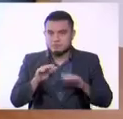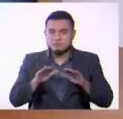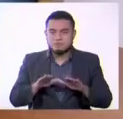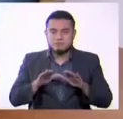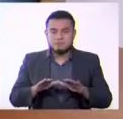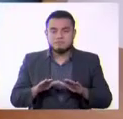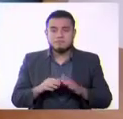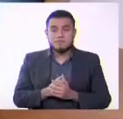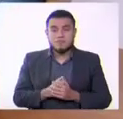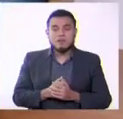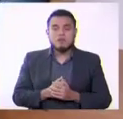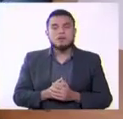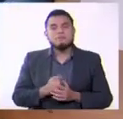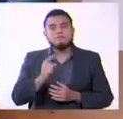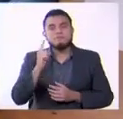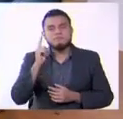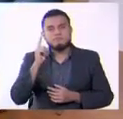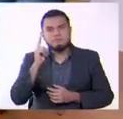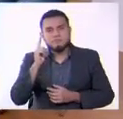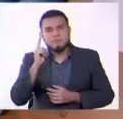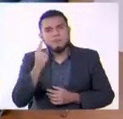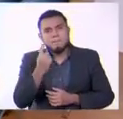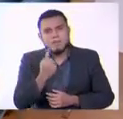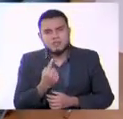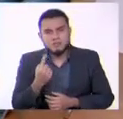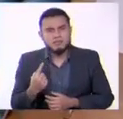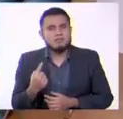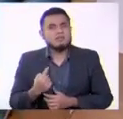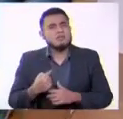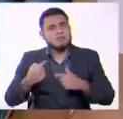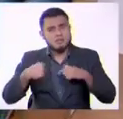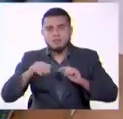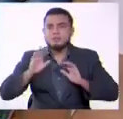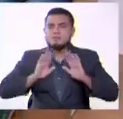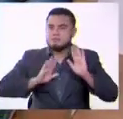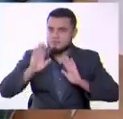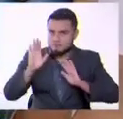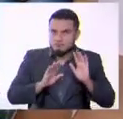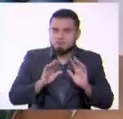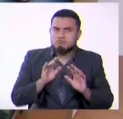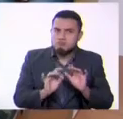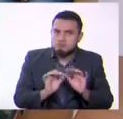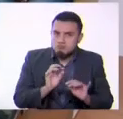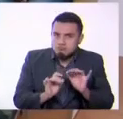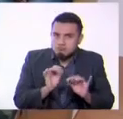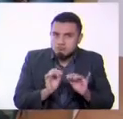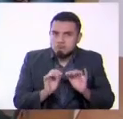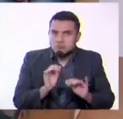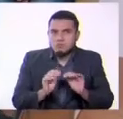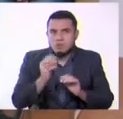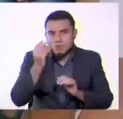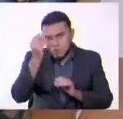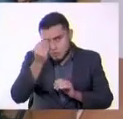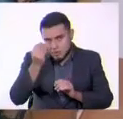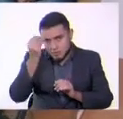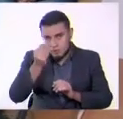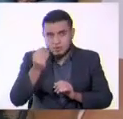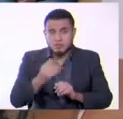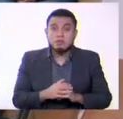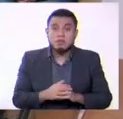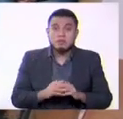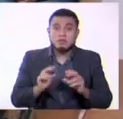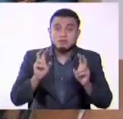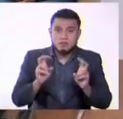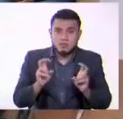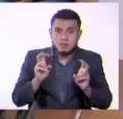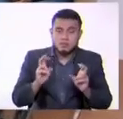continuamente están haciendo su participación a través de los medios digitales, nos comparten sus opiniones acerca de las temáticas